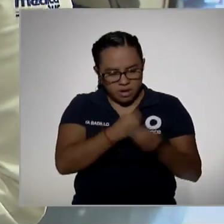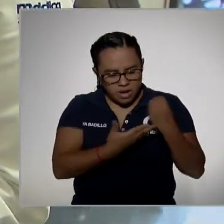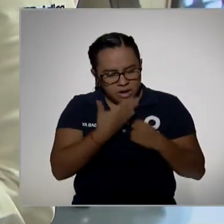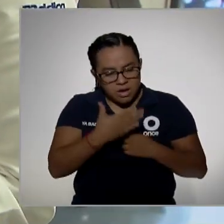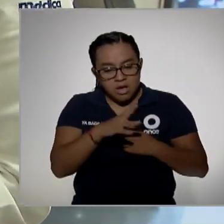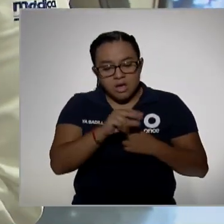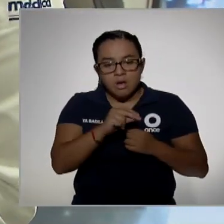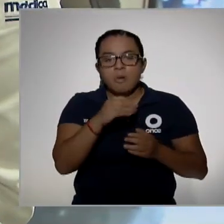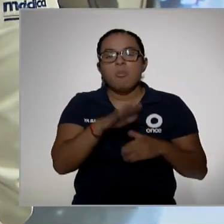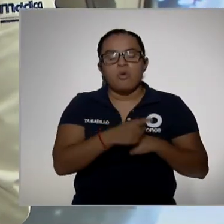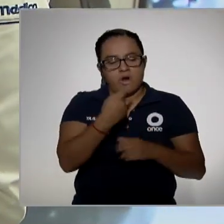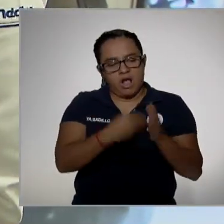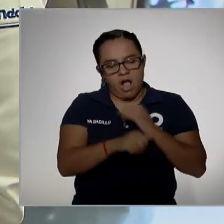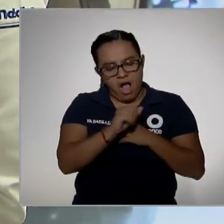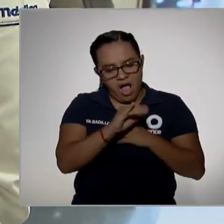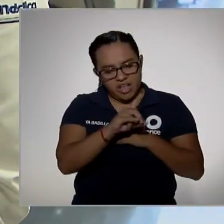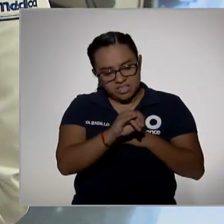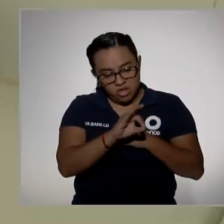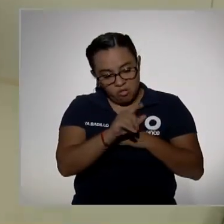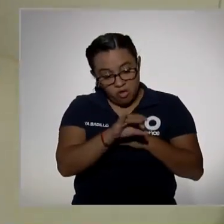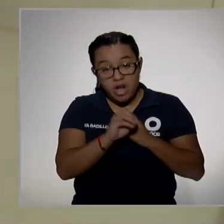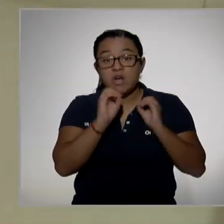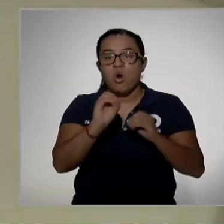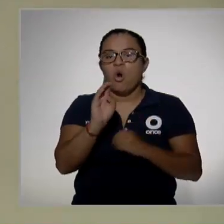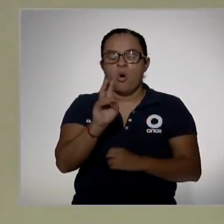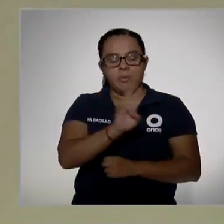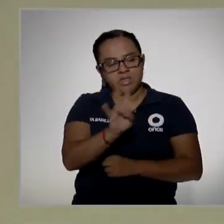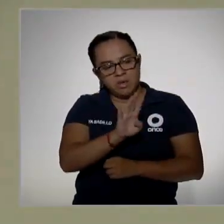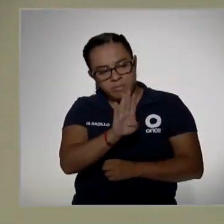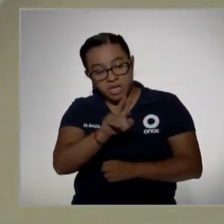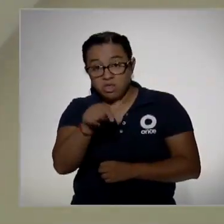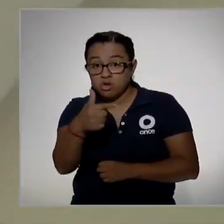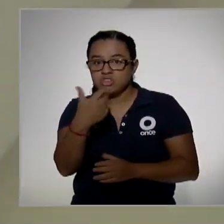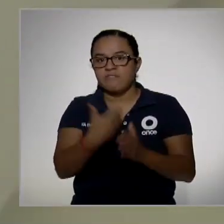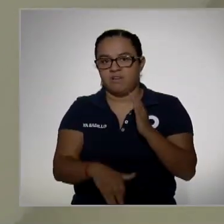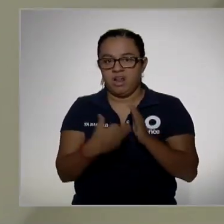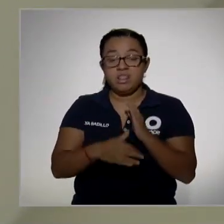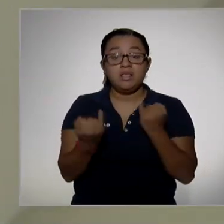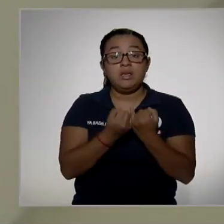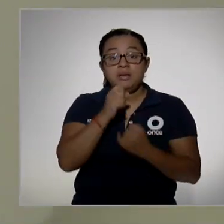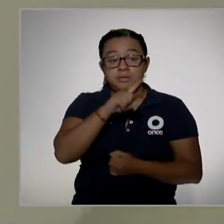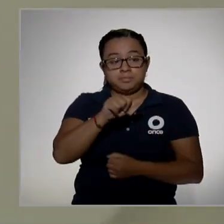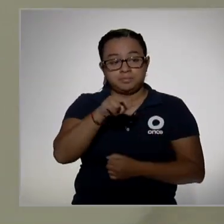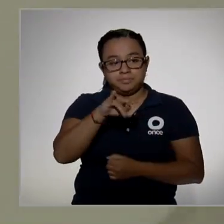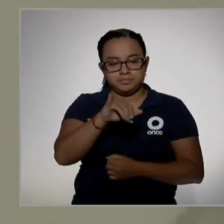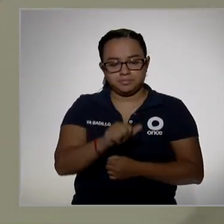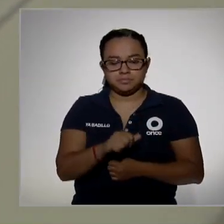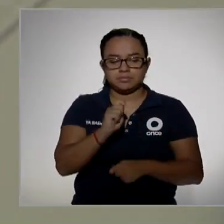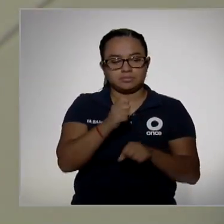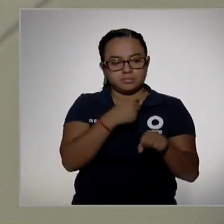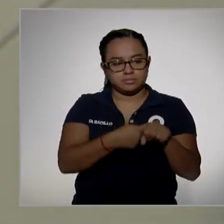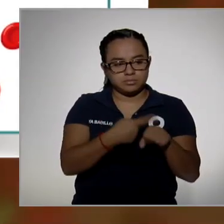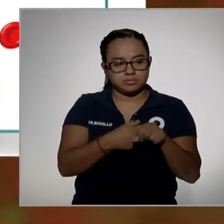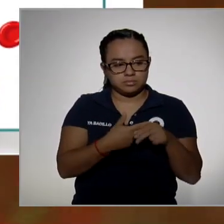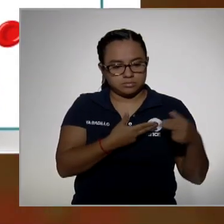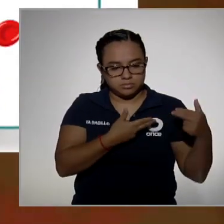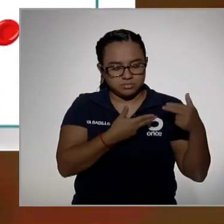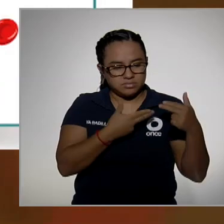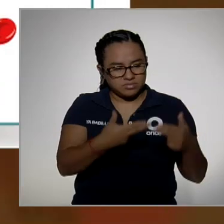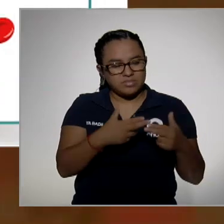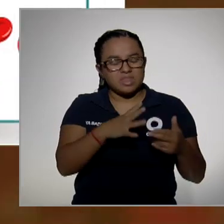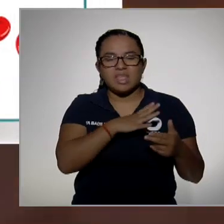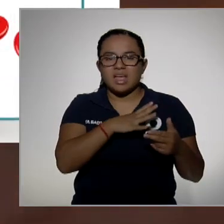falta de ácido fólico o de vitamina b12 existen también las anemias de los procesos o enfermedades crónicas e